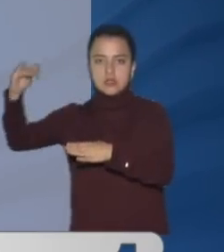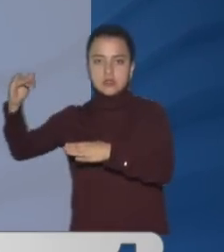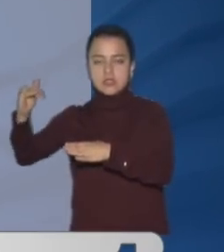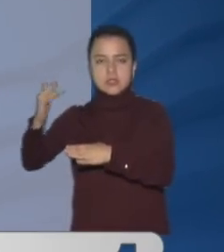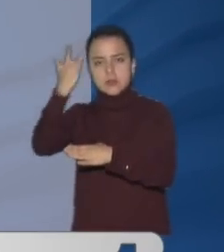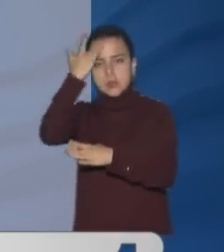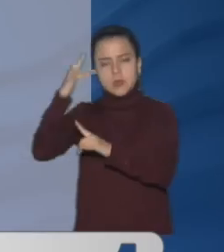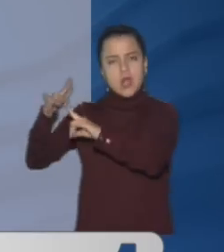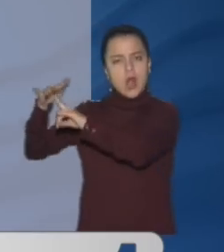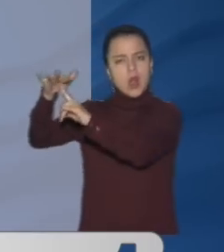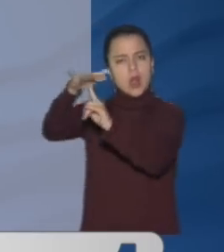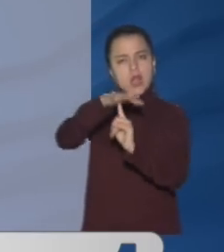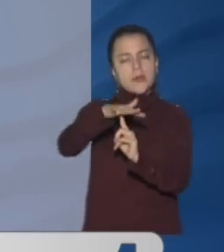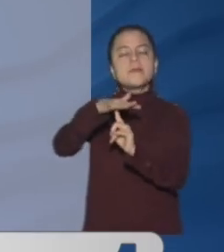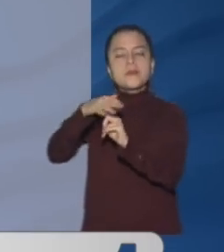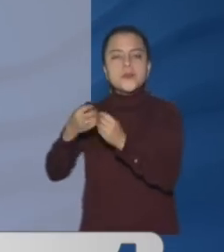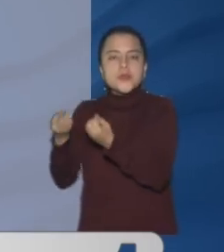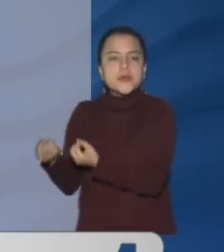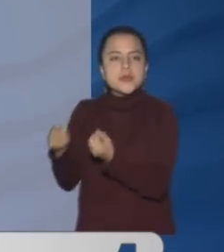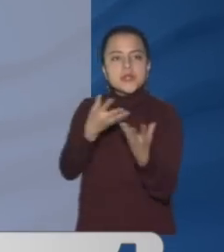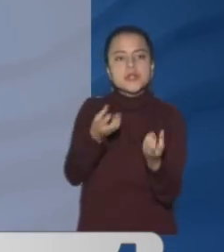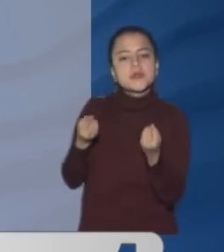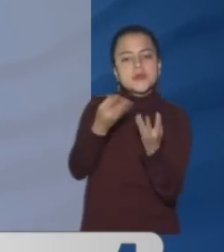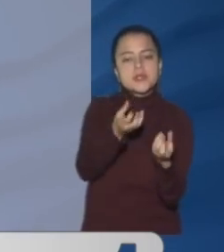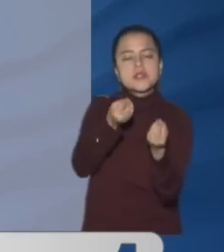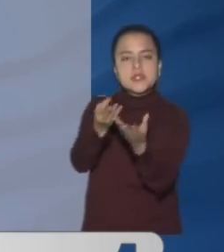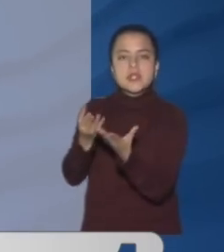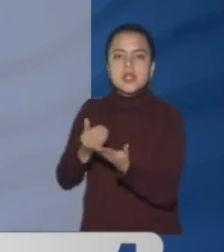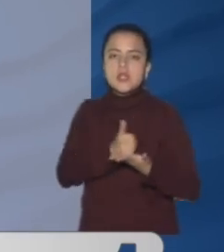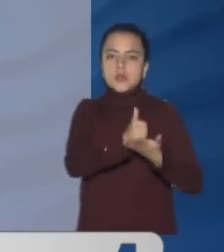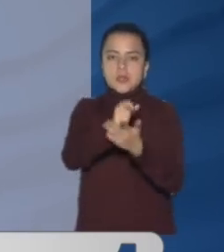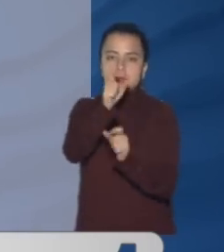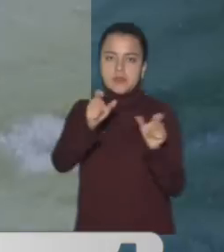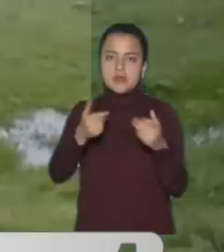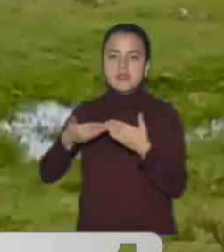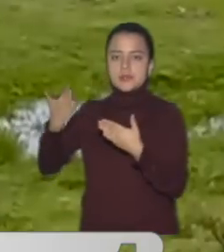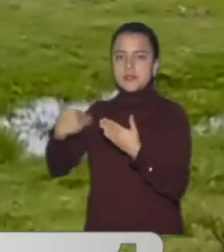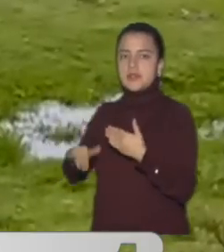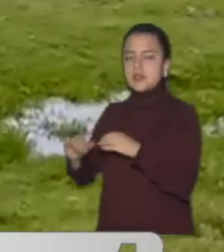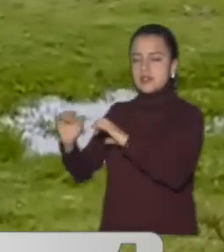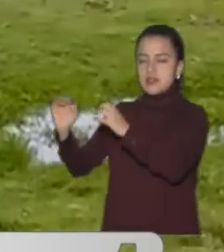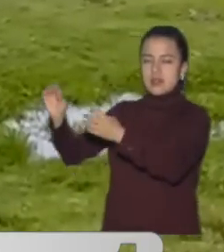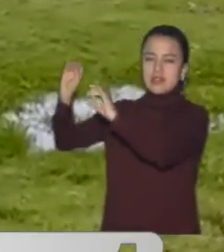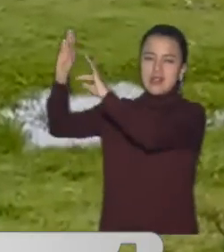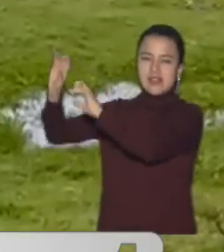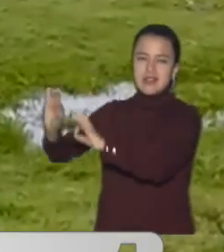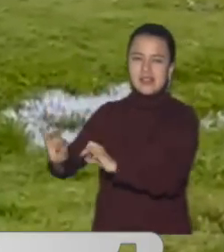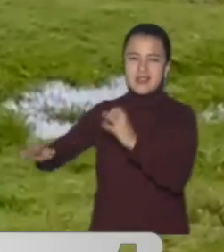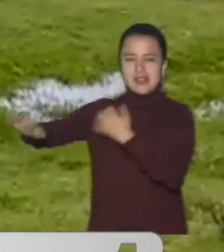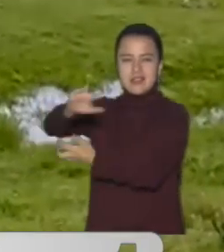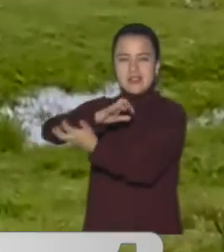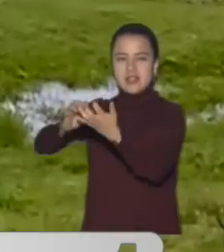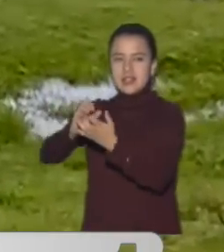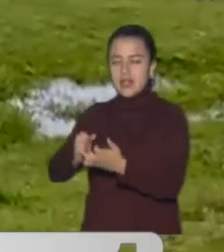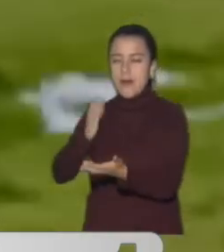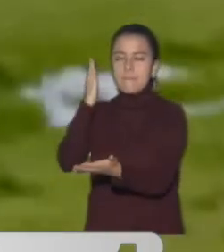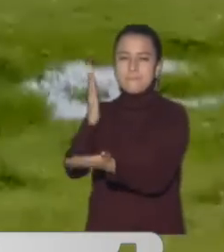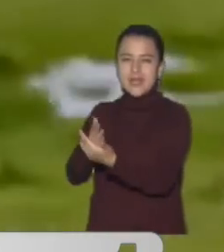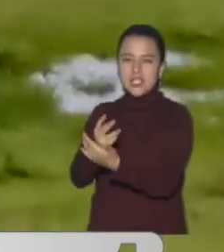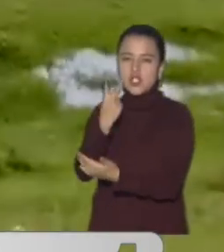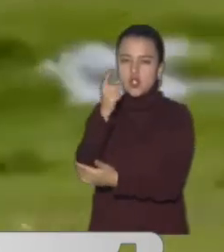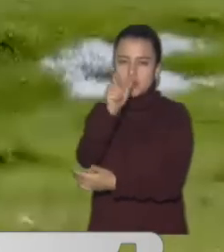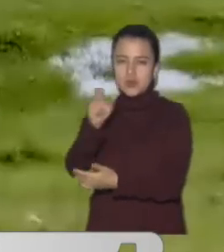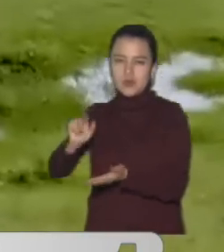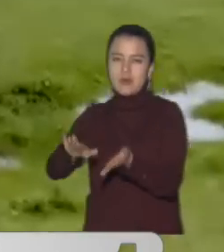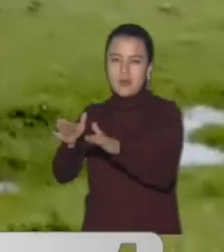de un derrumbe en esa zona que dejó 2 personas muertas. La emergencia se presentó por un fenómeno aerodinámico por condiciones